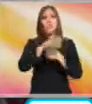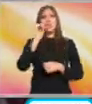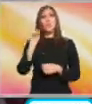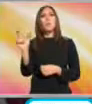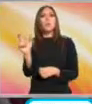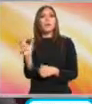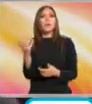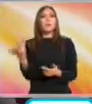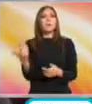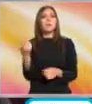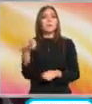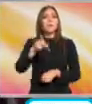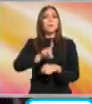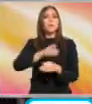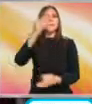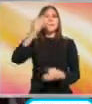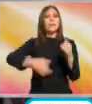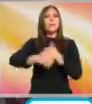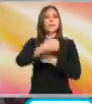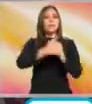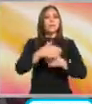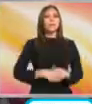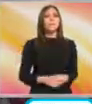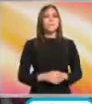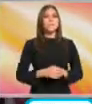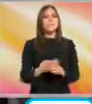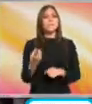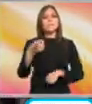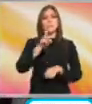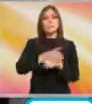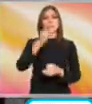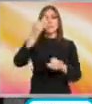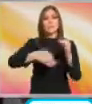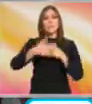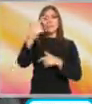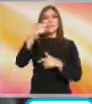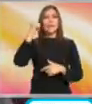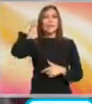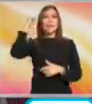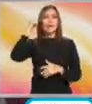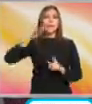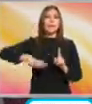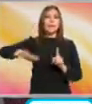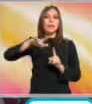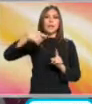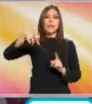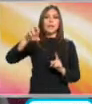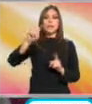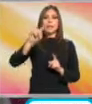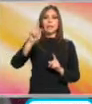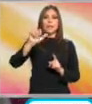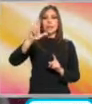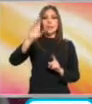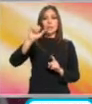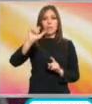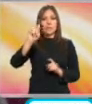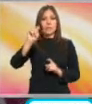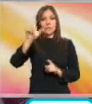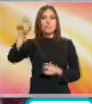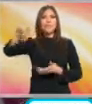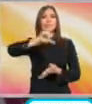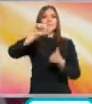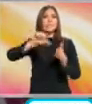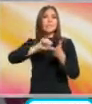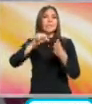cuándo va a ser la gran final? La final va a ser el 7 de abril en la explanada Quetzalcóatl, en el Centro Histórico de Xochimilco. Sí.